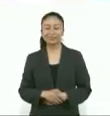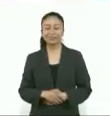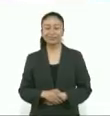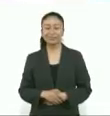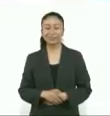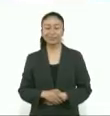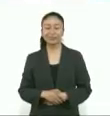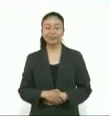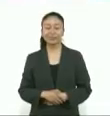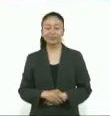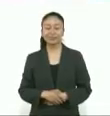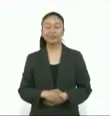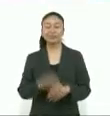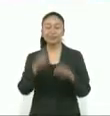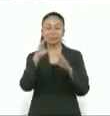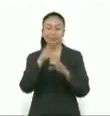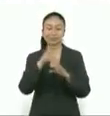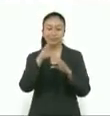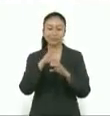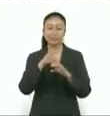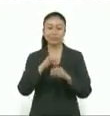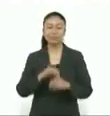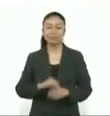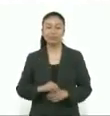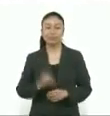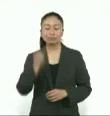yehuatzin intonanzin y canyes,